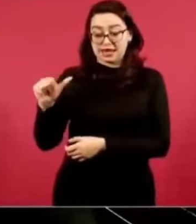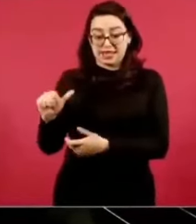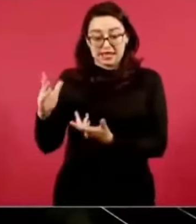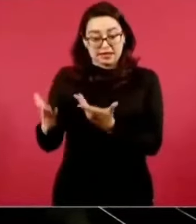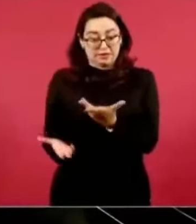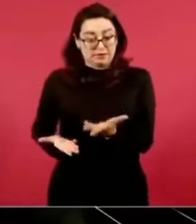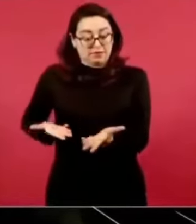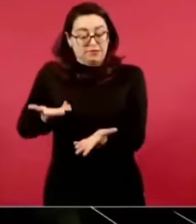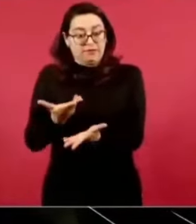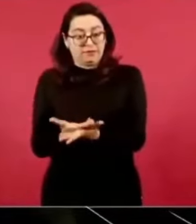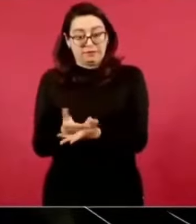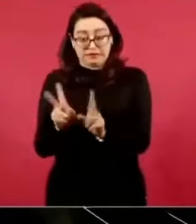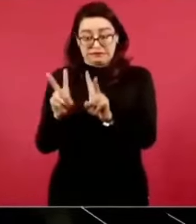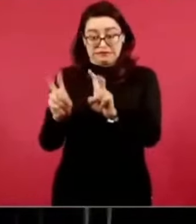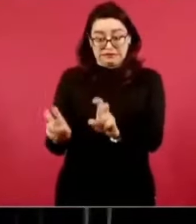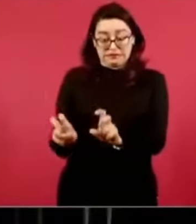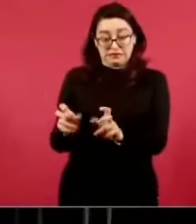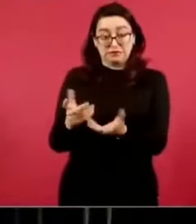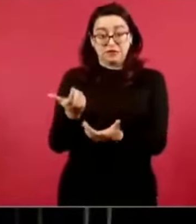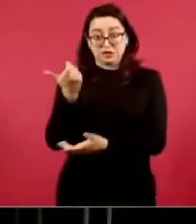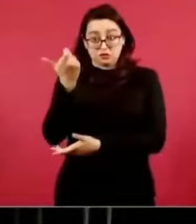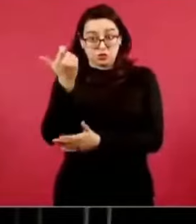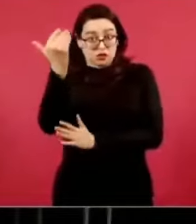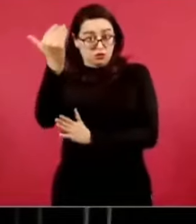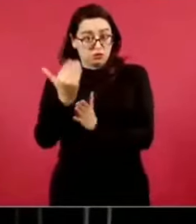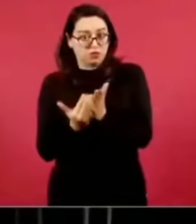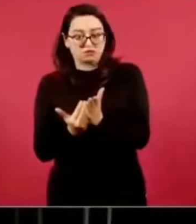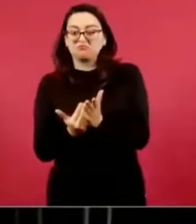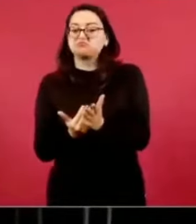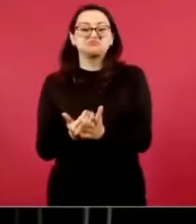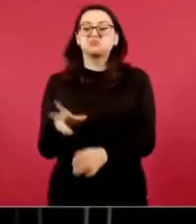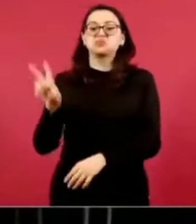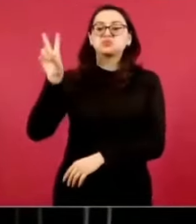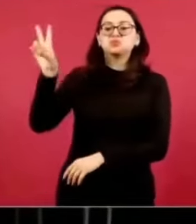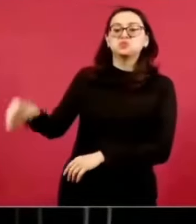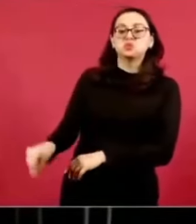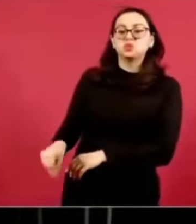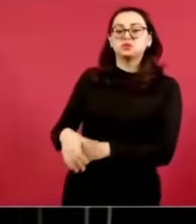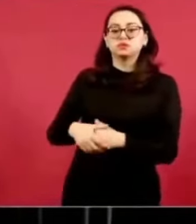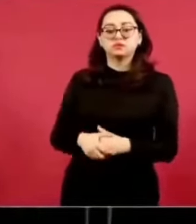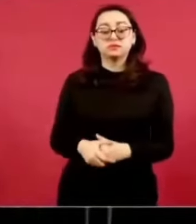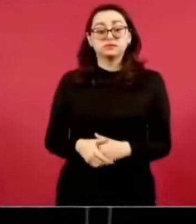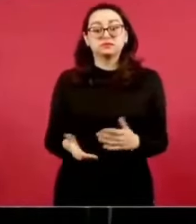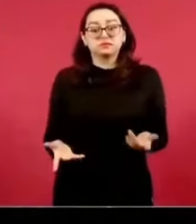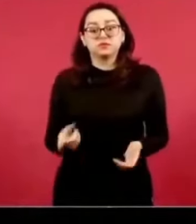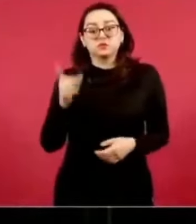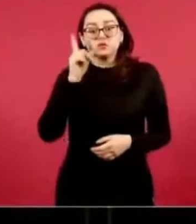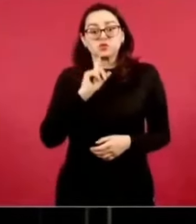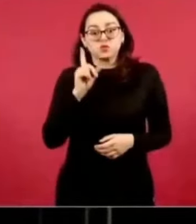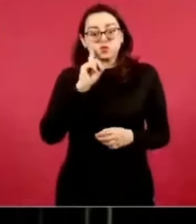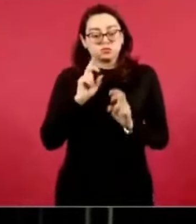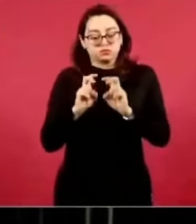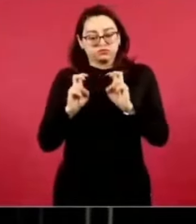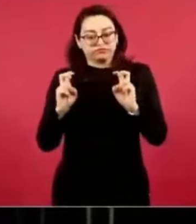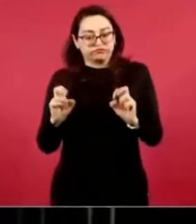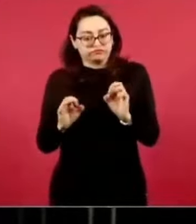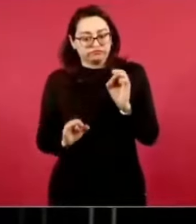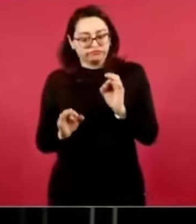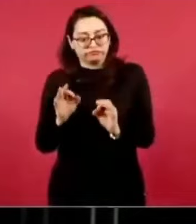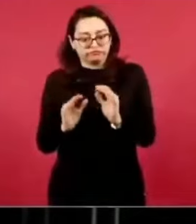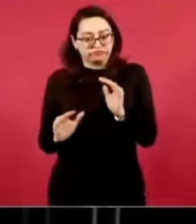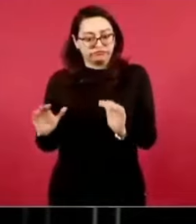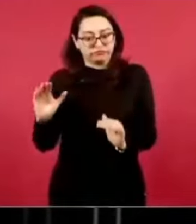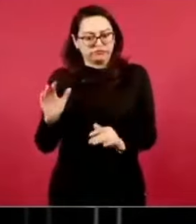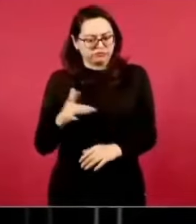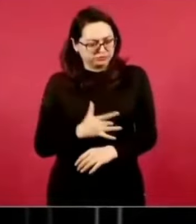se redujera el sueldo. ¿Qué opinión le merece? La ministra dijo que pues va a continuar con esa lógica